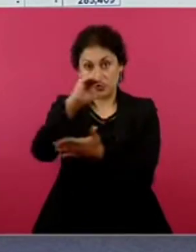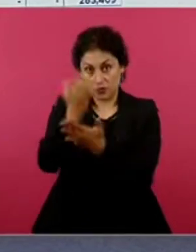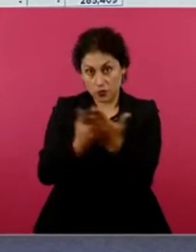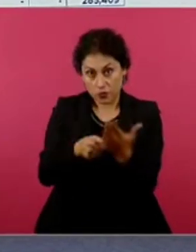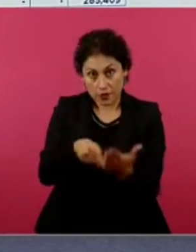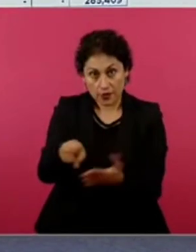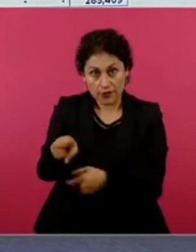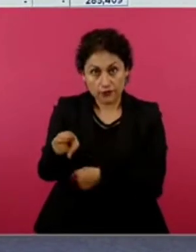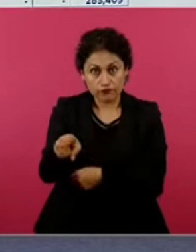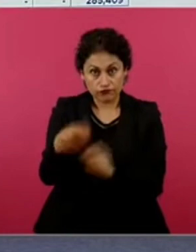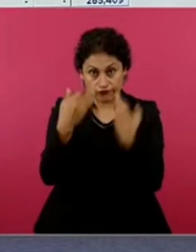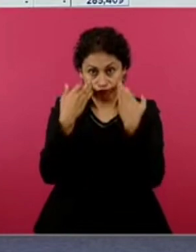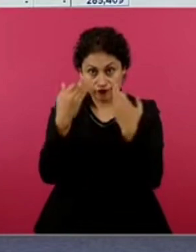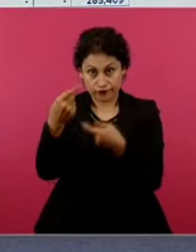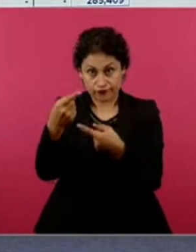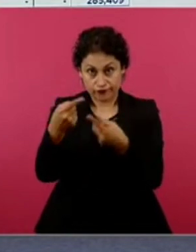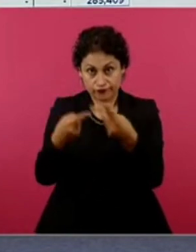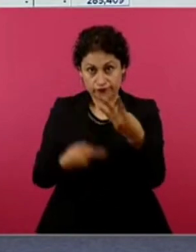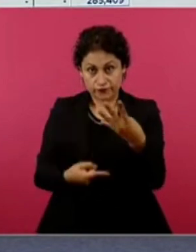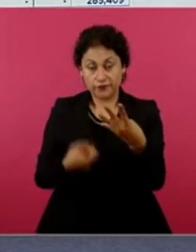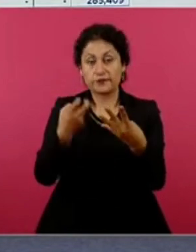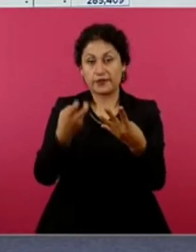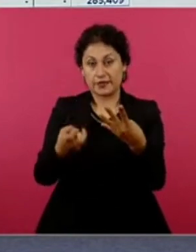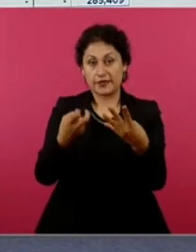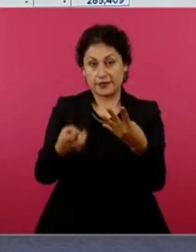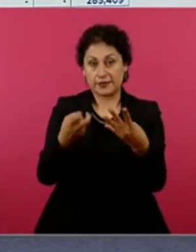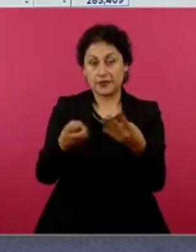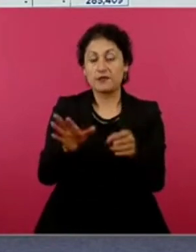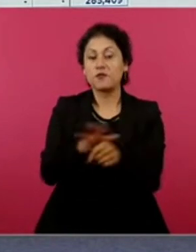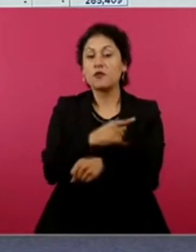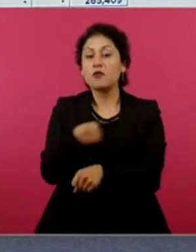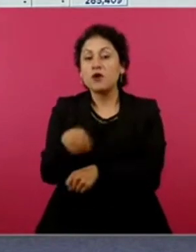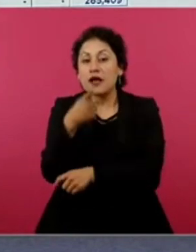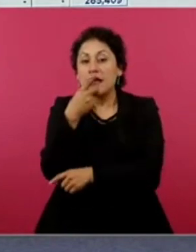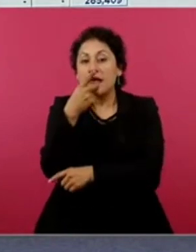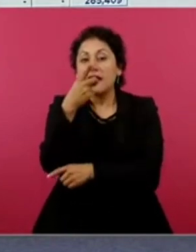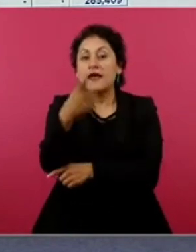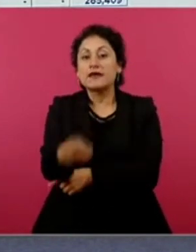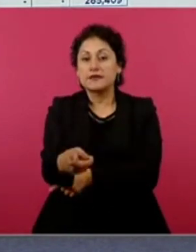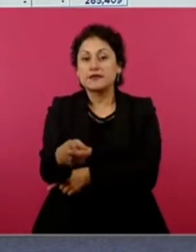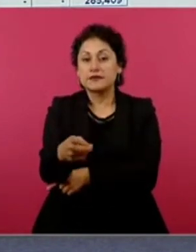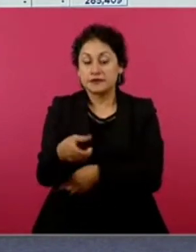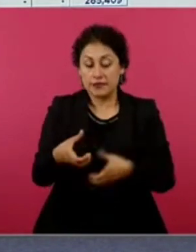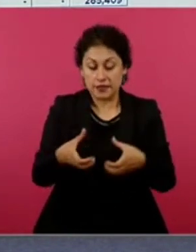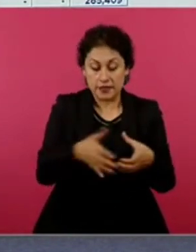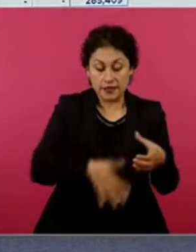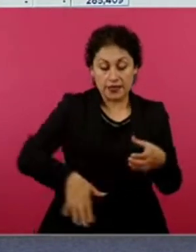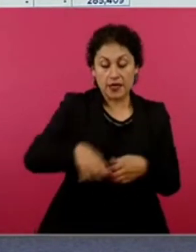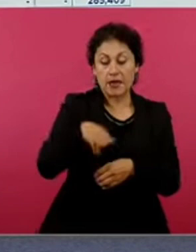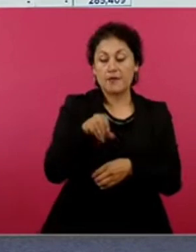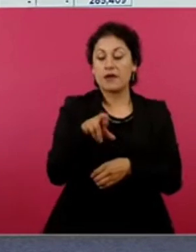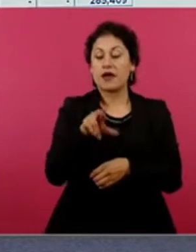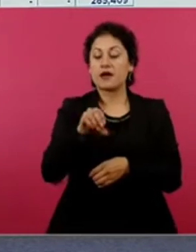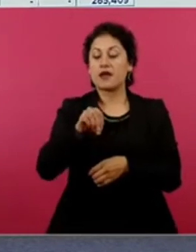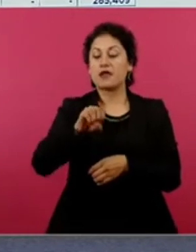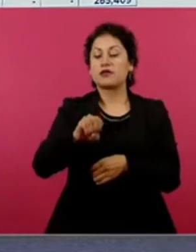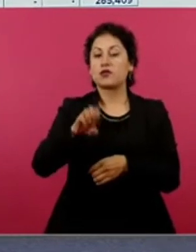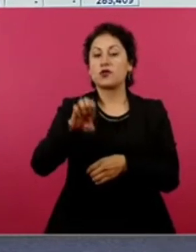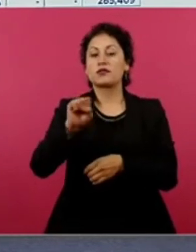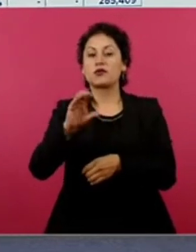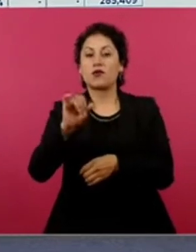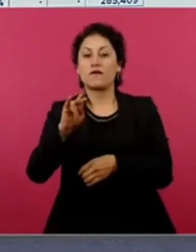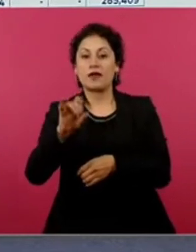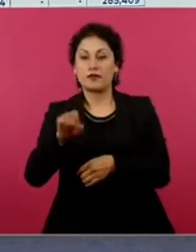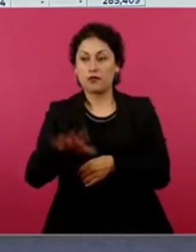Este es de ahí, porque es residencial. Mariano Escobedo es de Miguel Hidalgo, ¿no?